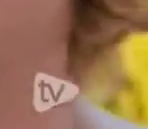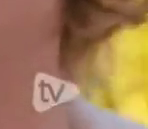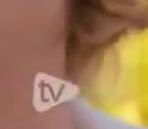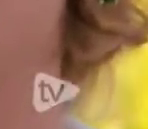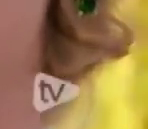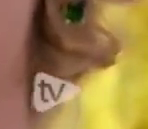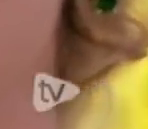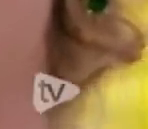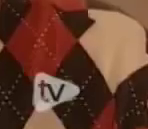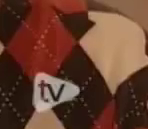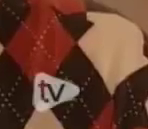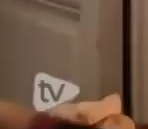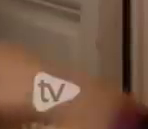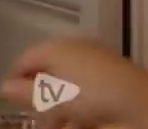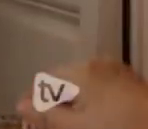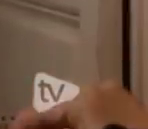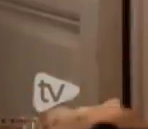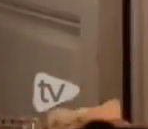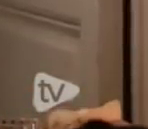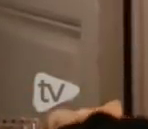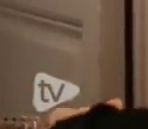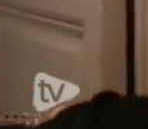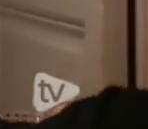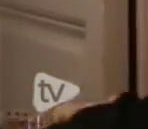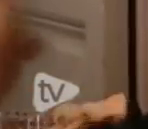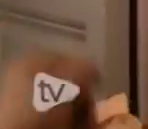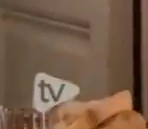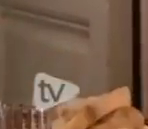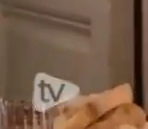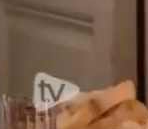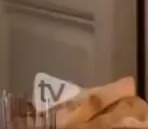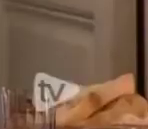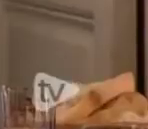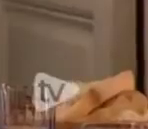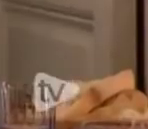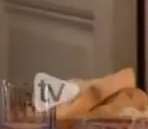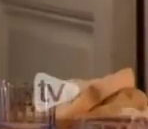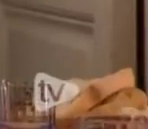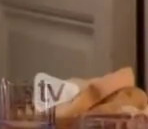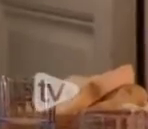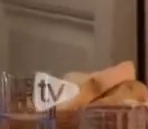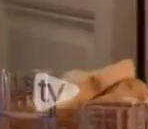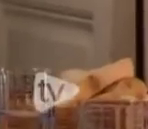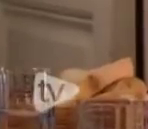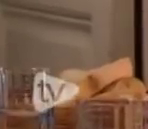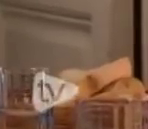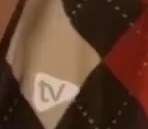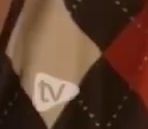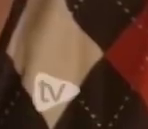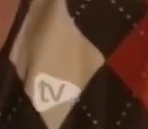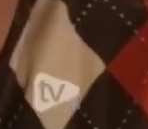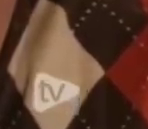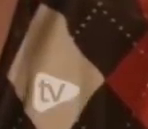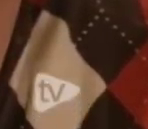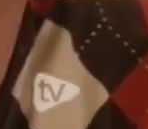mamá! Zeynep cuenta a sus padres que comenzará a trabajar. Hay algo que quería